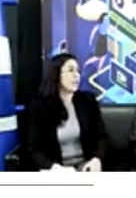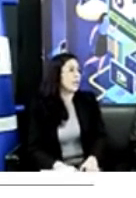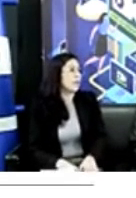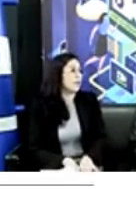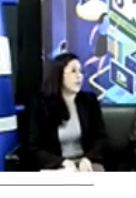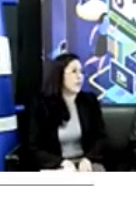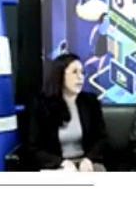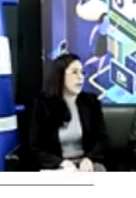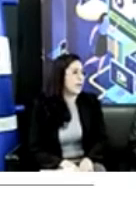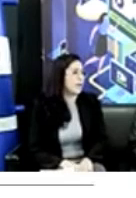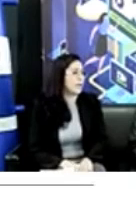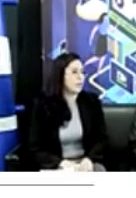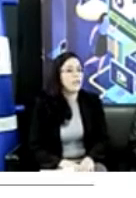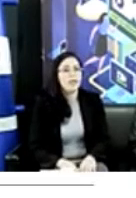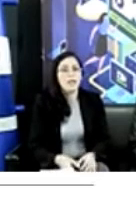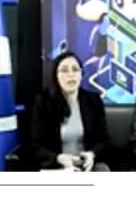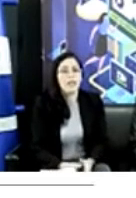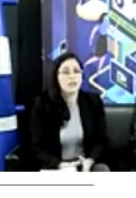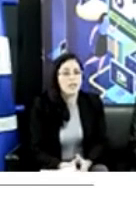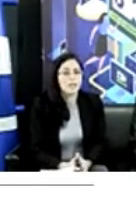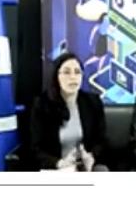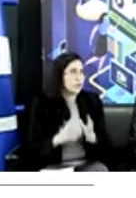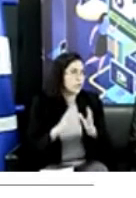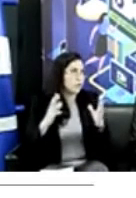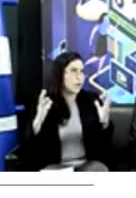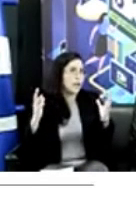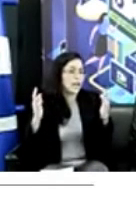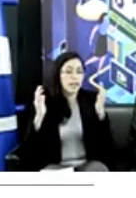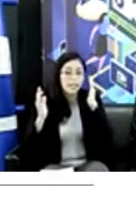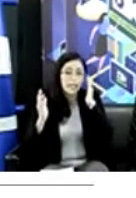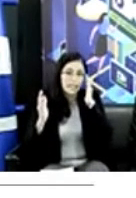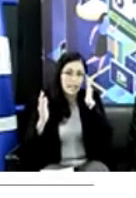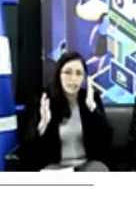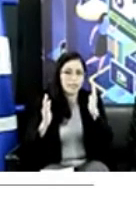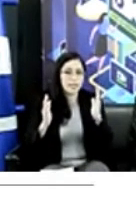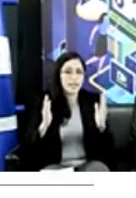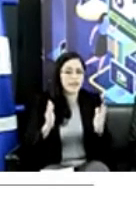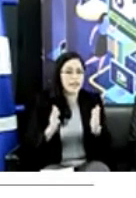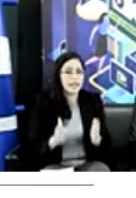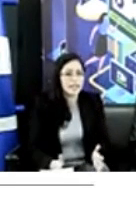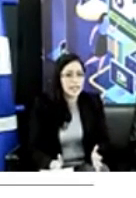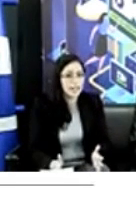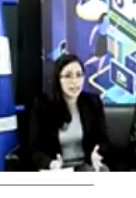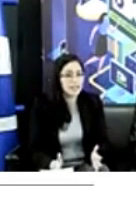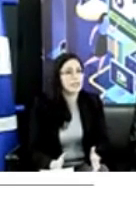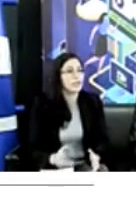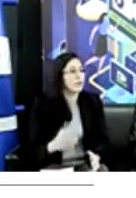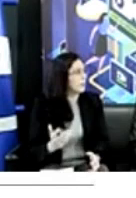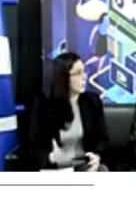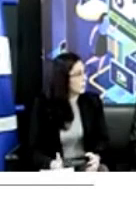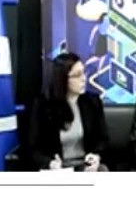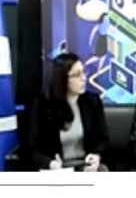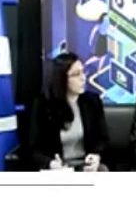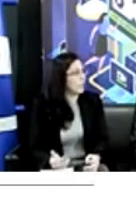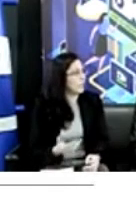entonces el día de hoy, Alberto, nos ayudas mucho como a esclarecer entonces que hay diferentes técnicas que son de